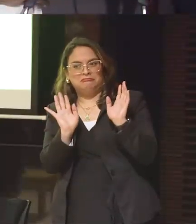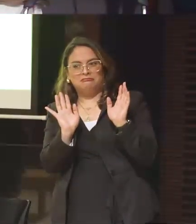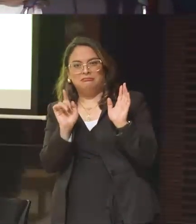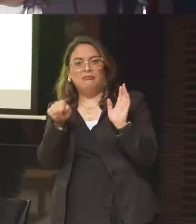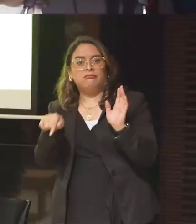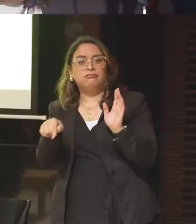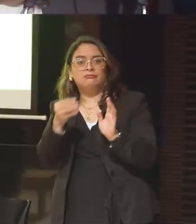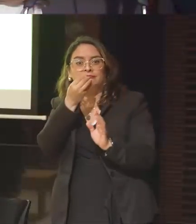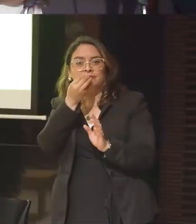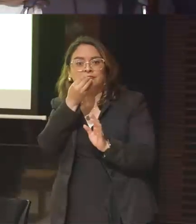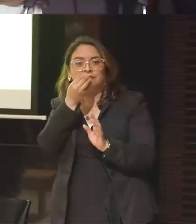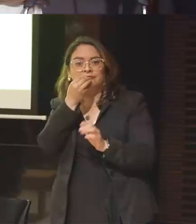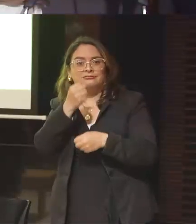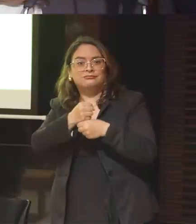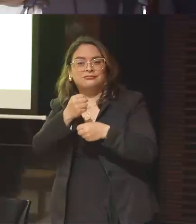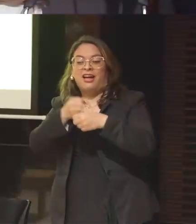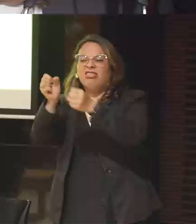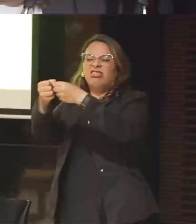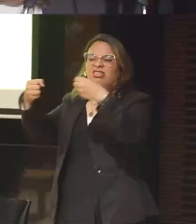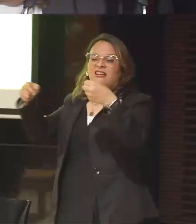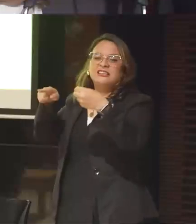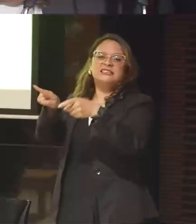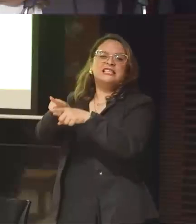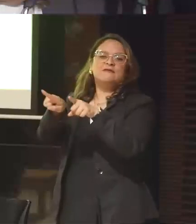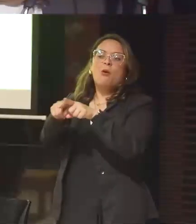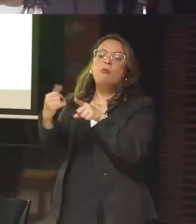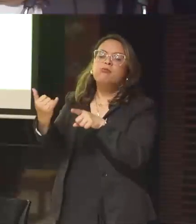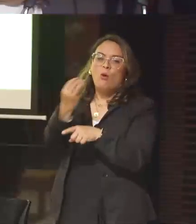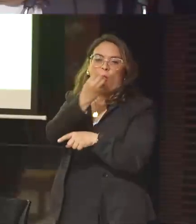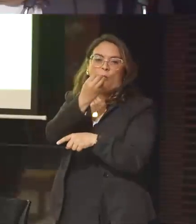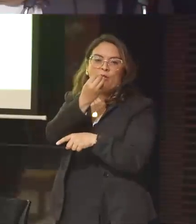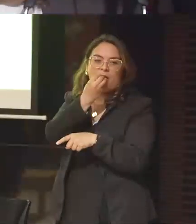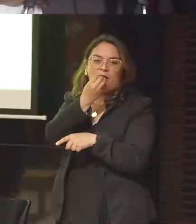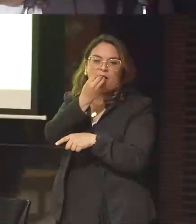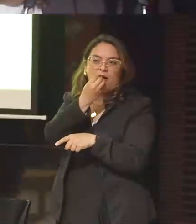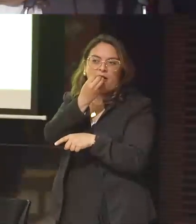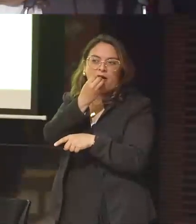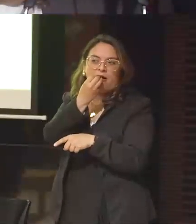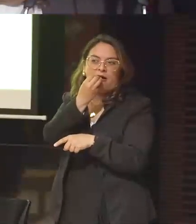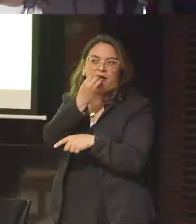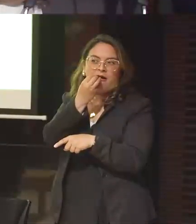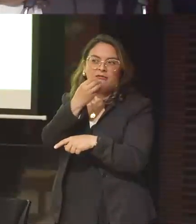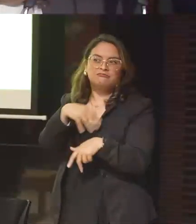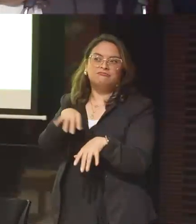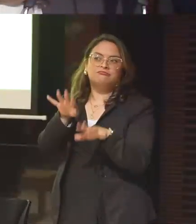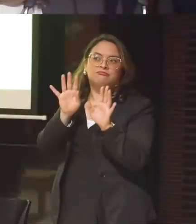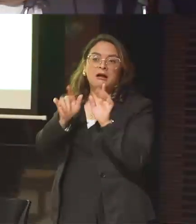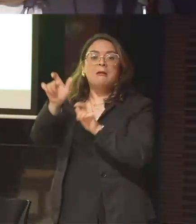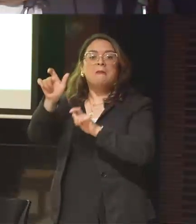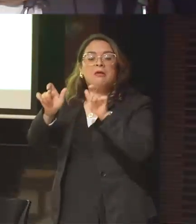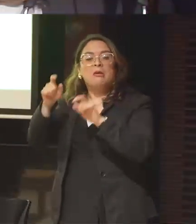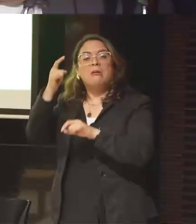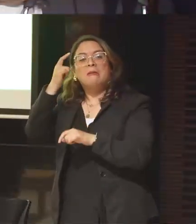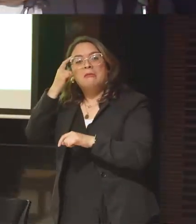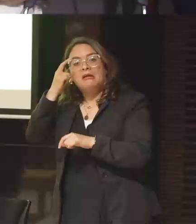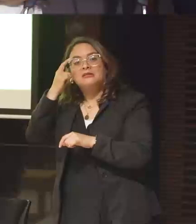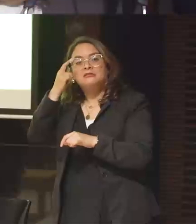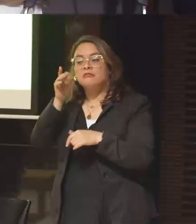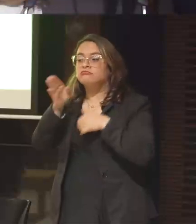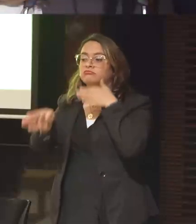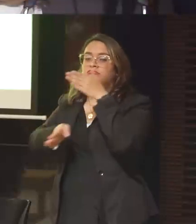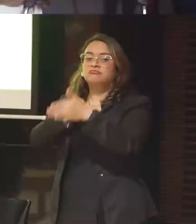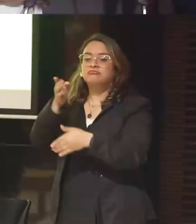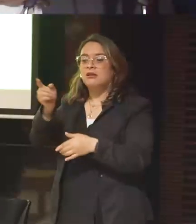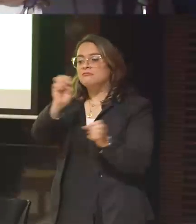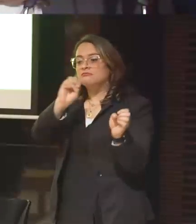la comida, ¿cierto? Sí, y la realidad es que más allá de lo que piense, la gente viene acá y consigue con qué